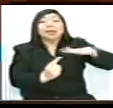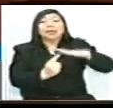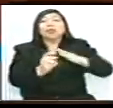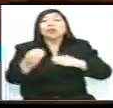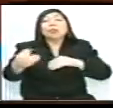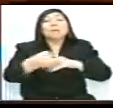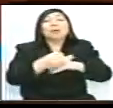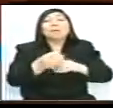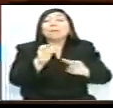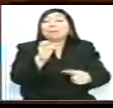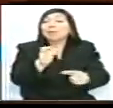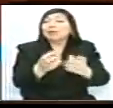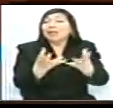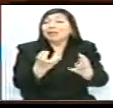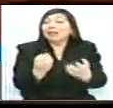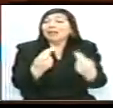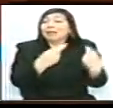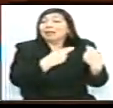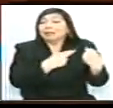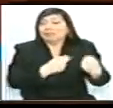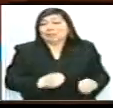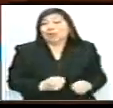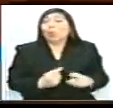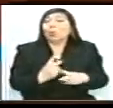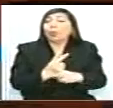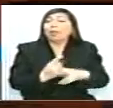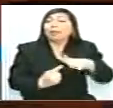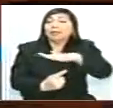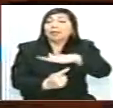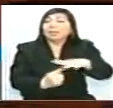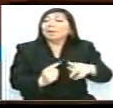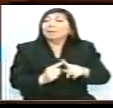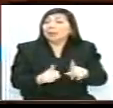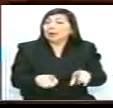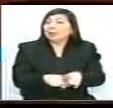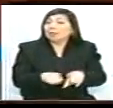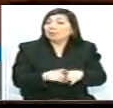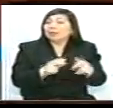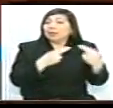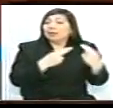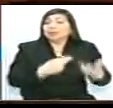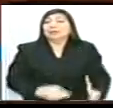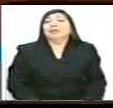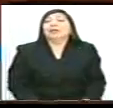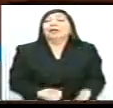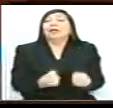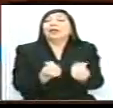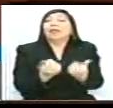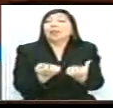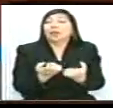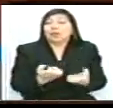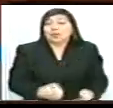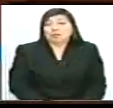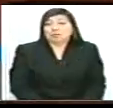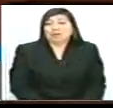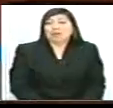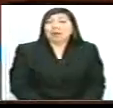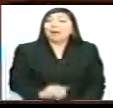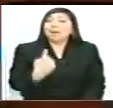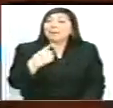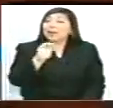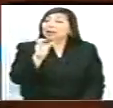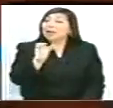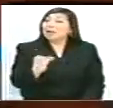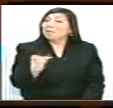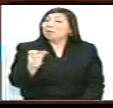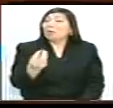hablando de gente que quiere responsabilidad ambiental, pero también quiere responsabilidad económica. O sea, para los